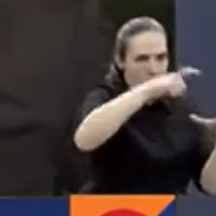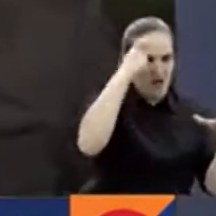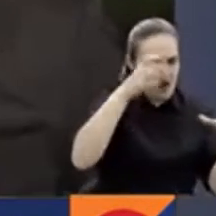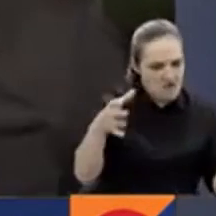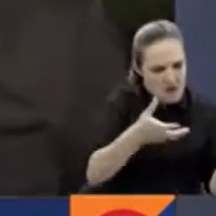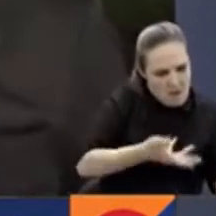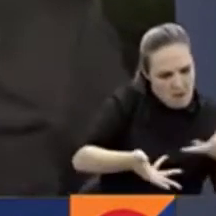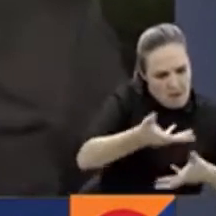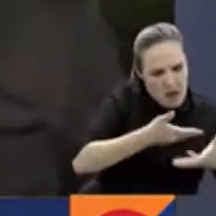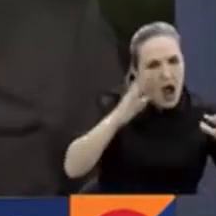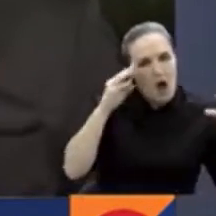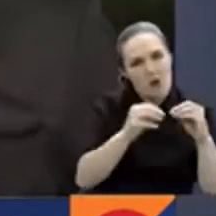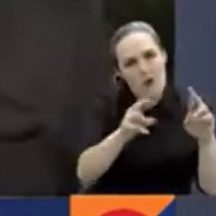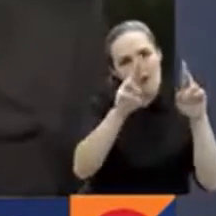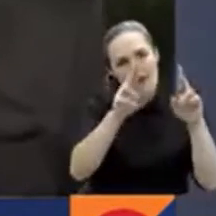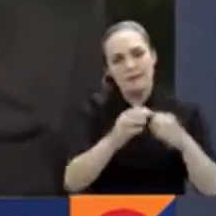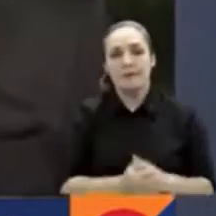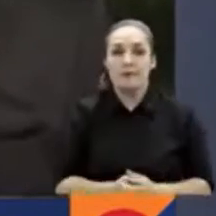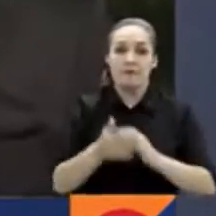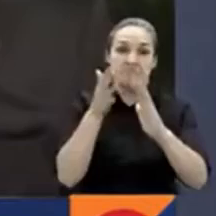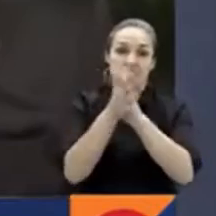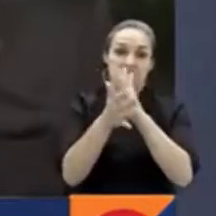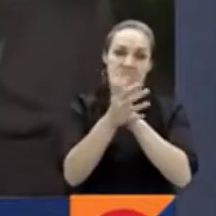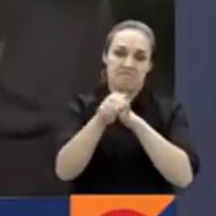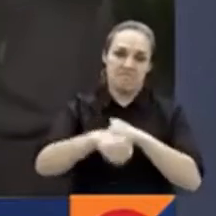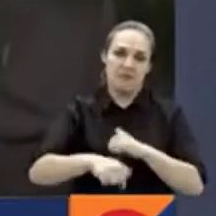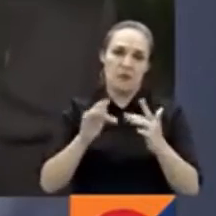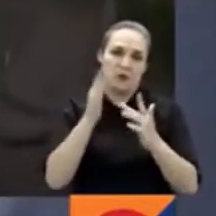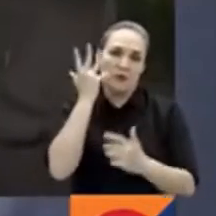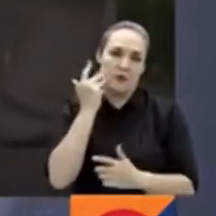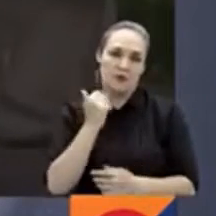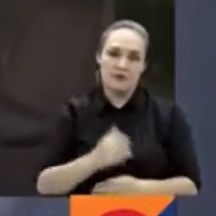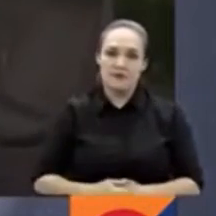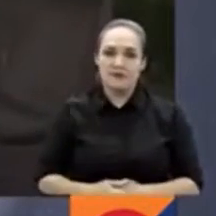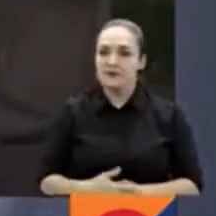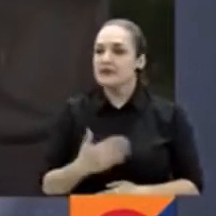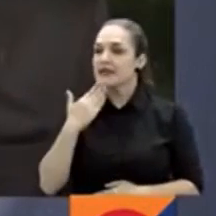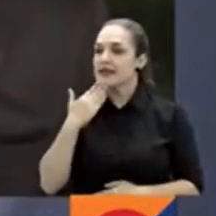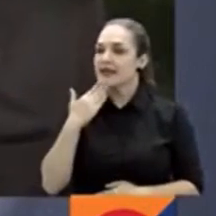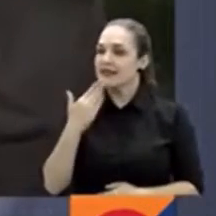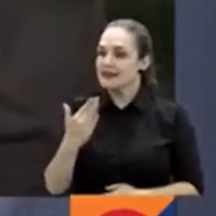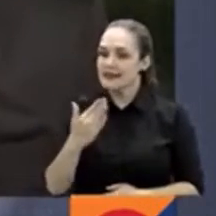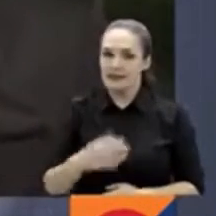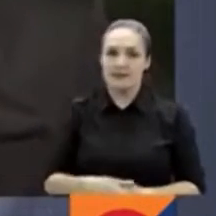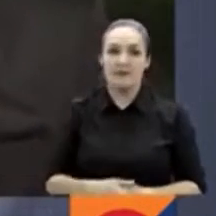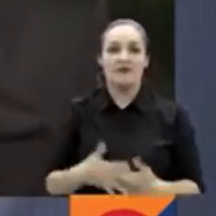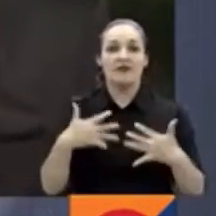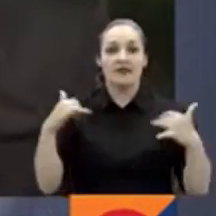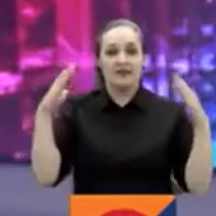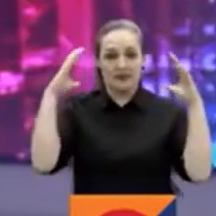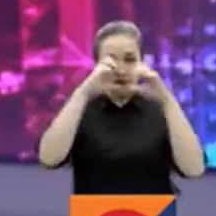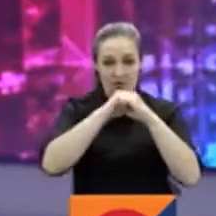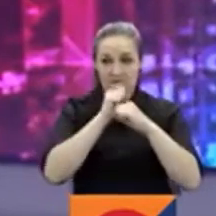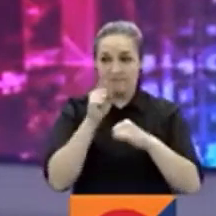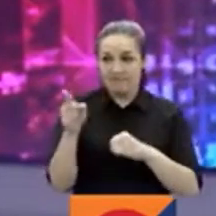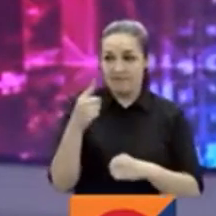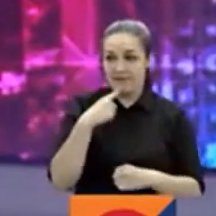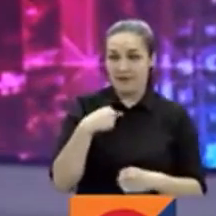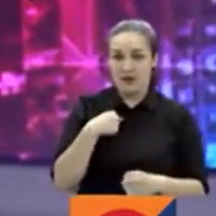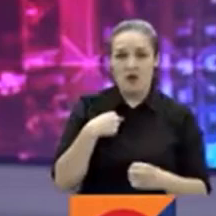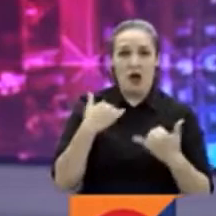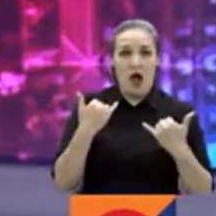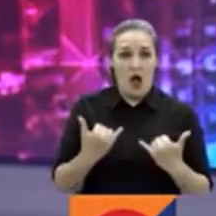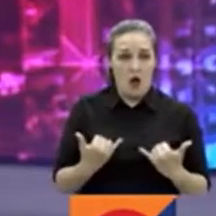acuerdo. Ismael Tobón, RTVC Noticias Conectados, 24/7. Gracias, Ismael. Feliz noche. Y así como usted lo dice, a esta hora